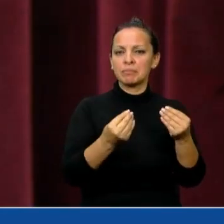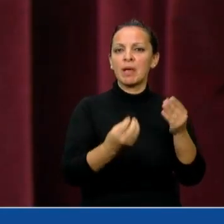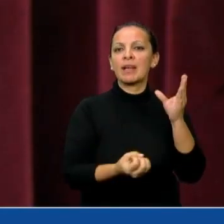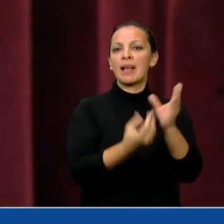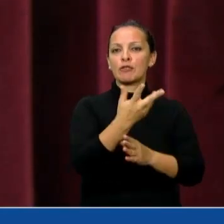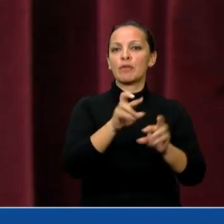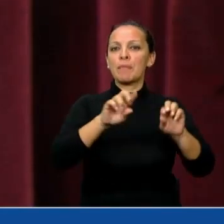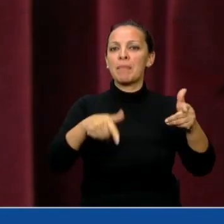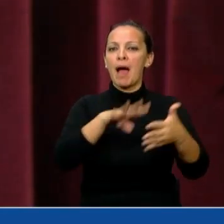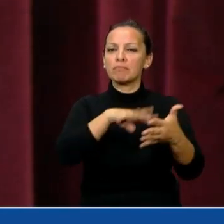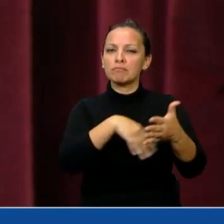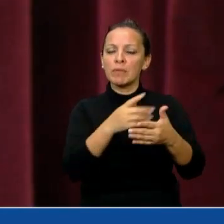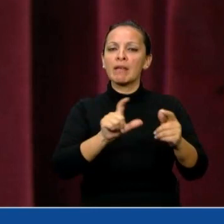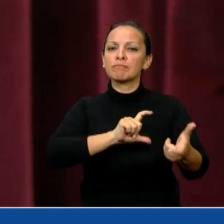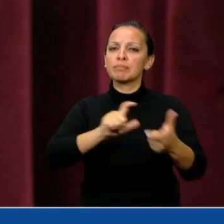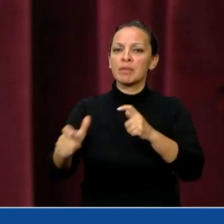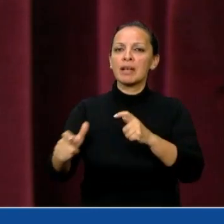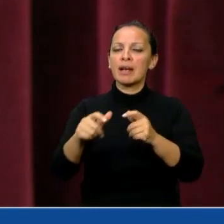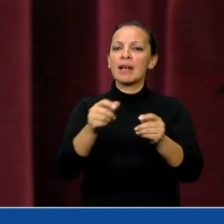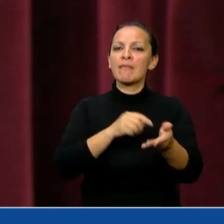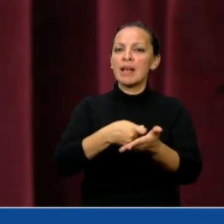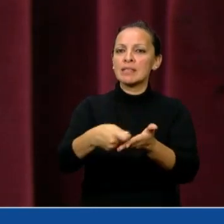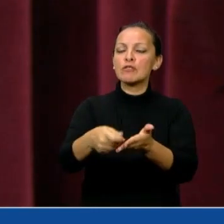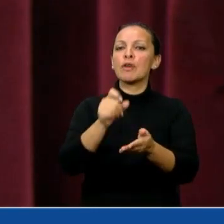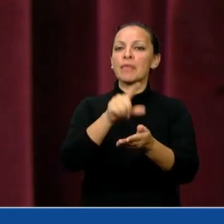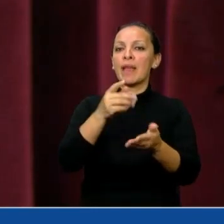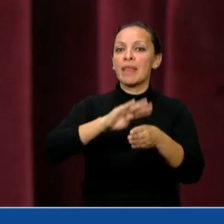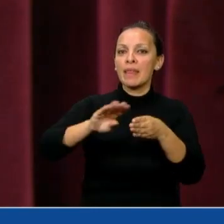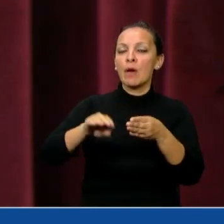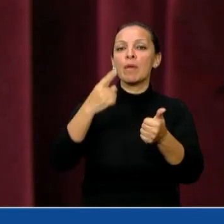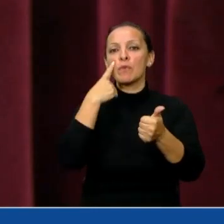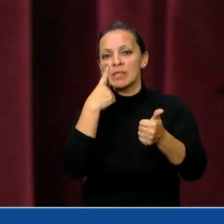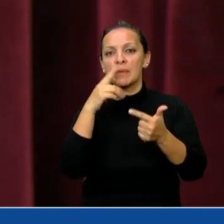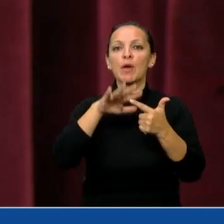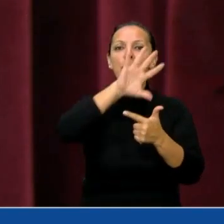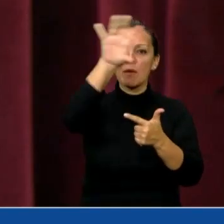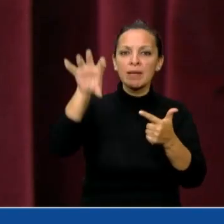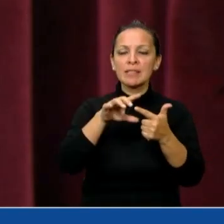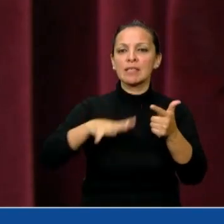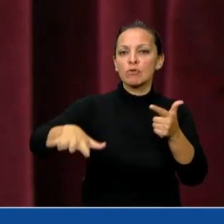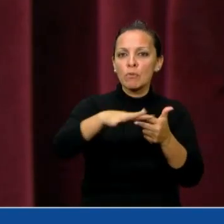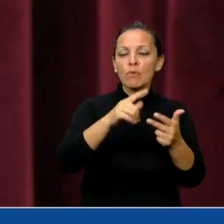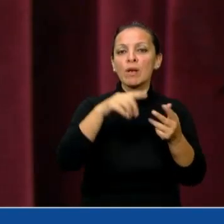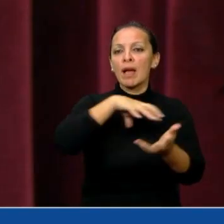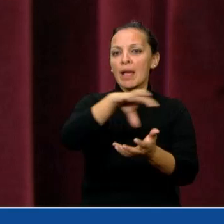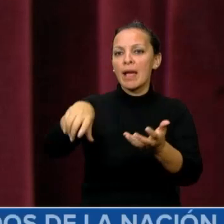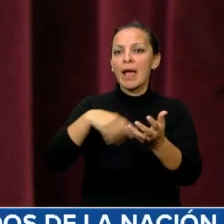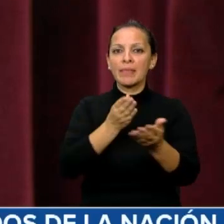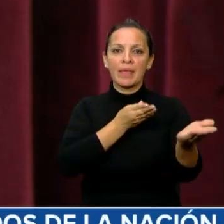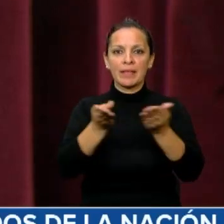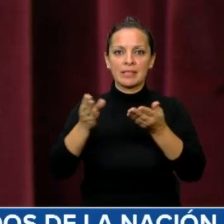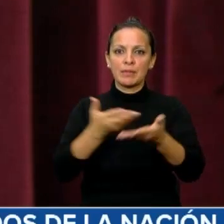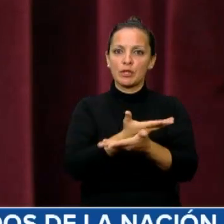plan de refinanciación de deudas a cargo de provincias, municipios, comunas y entes prestadores de servicios